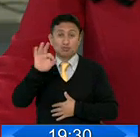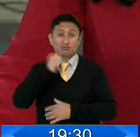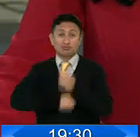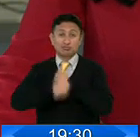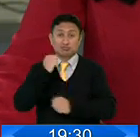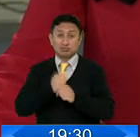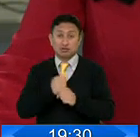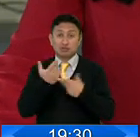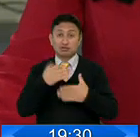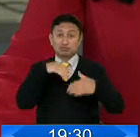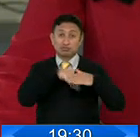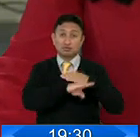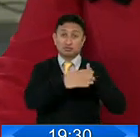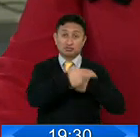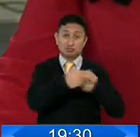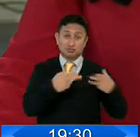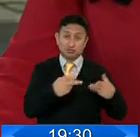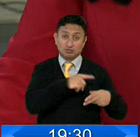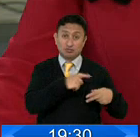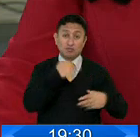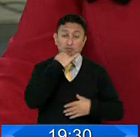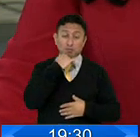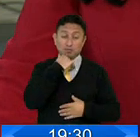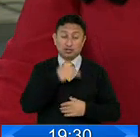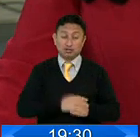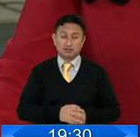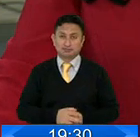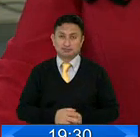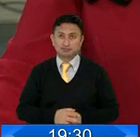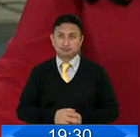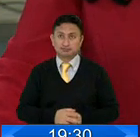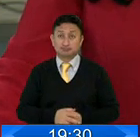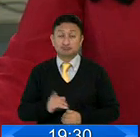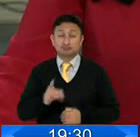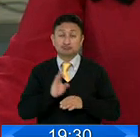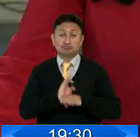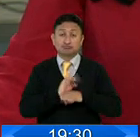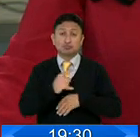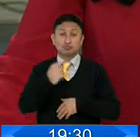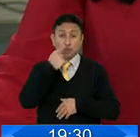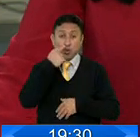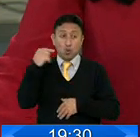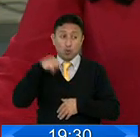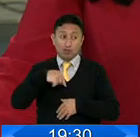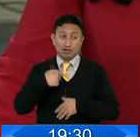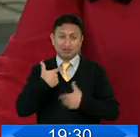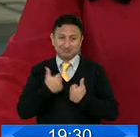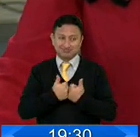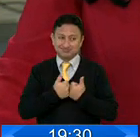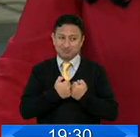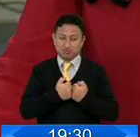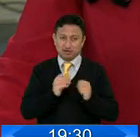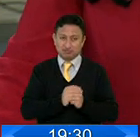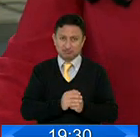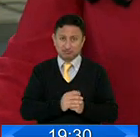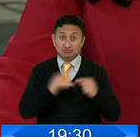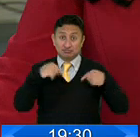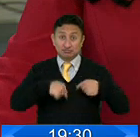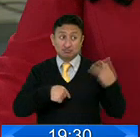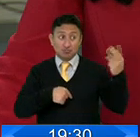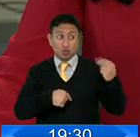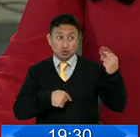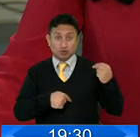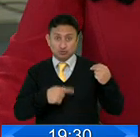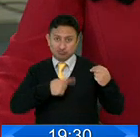de edad dentro del apartamento donde vivía en Manta, provincia de Manabí. Según testigos, un hombre que la pretendía no aceptó la negativa